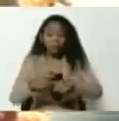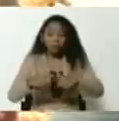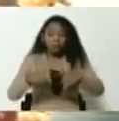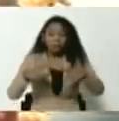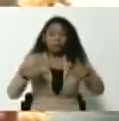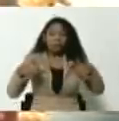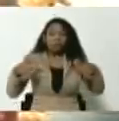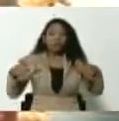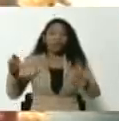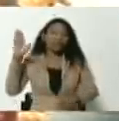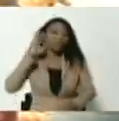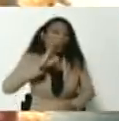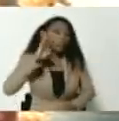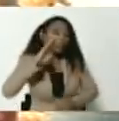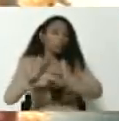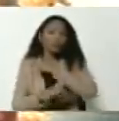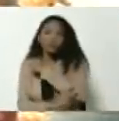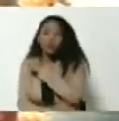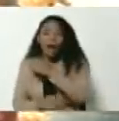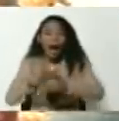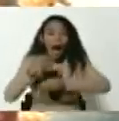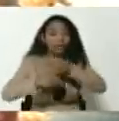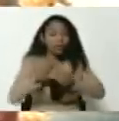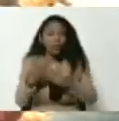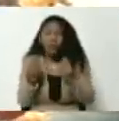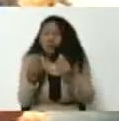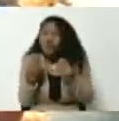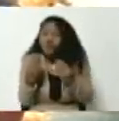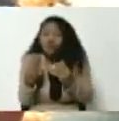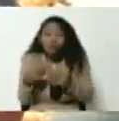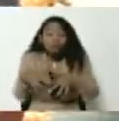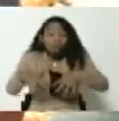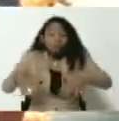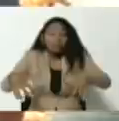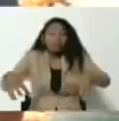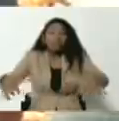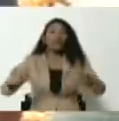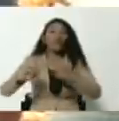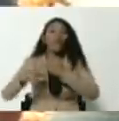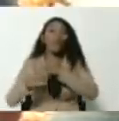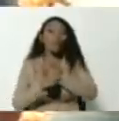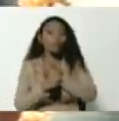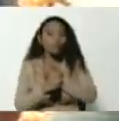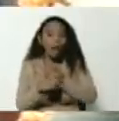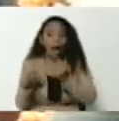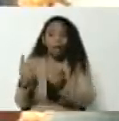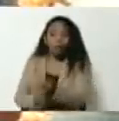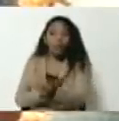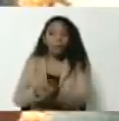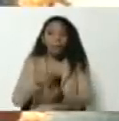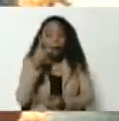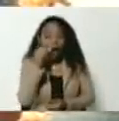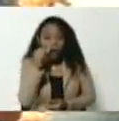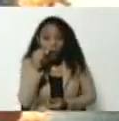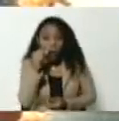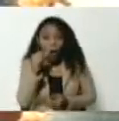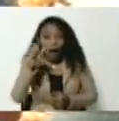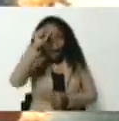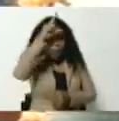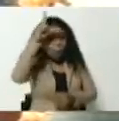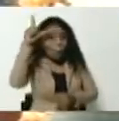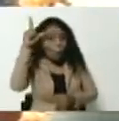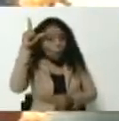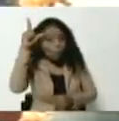gigantesca de corrupción que ha hecho multimillonario a Juan Guaidó, a su hermano, a Leopoldo